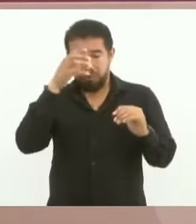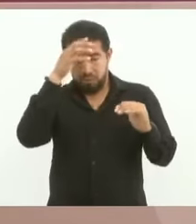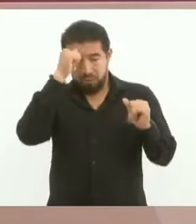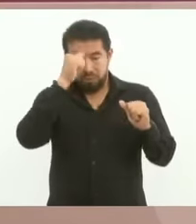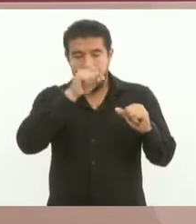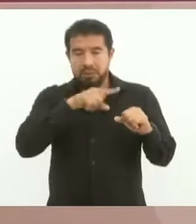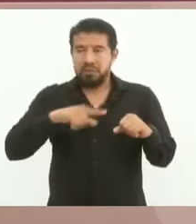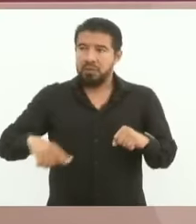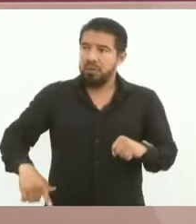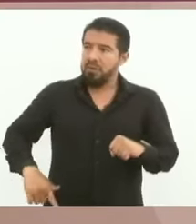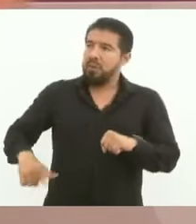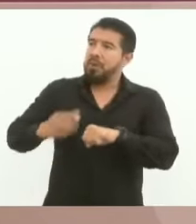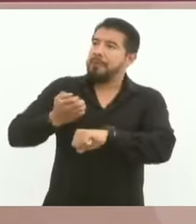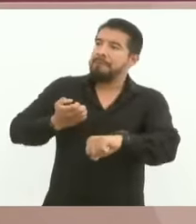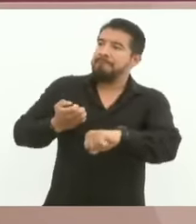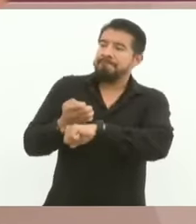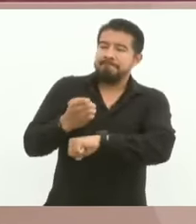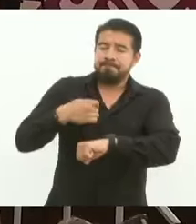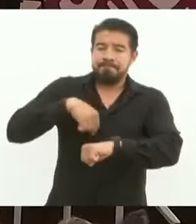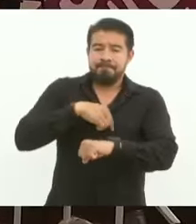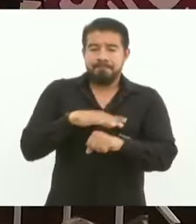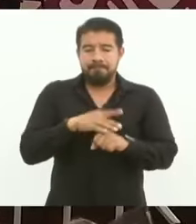del estado. Nosotros